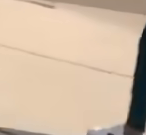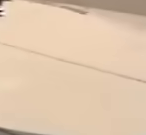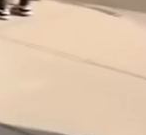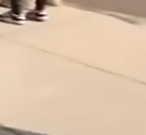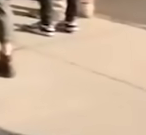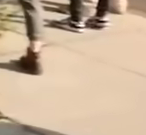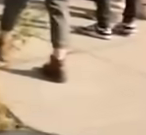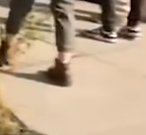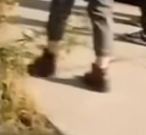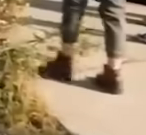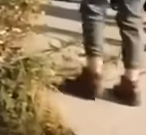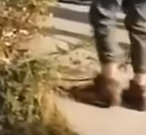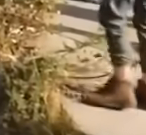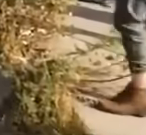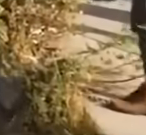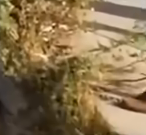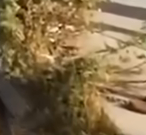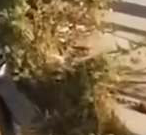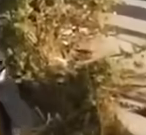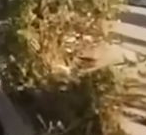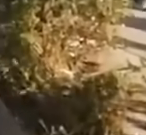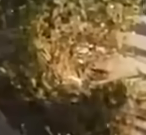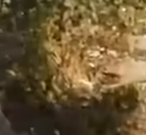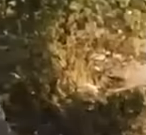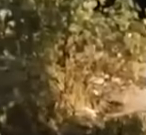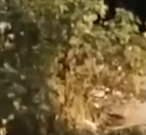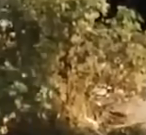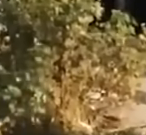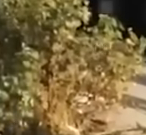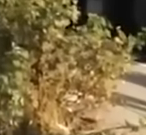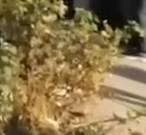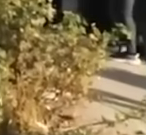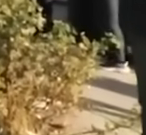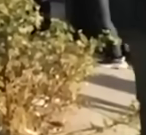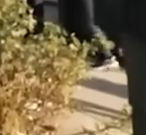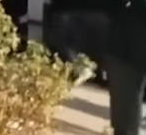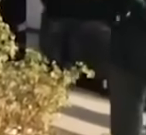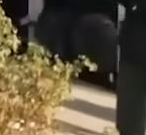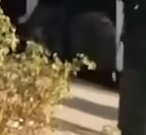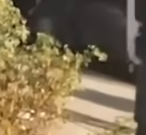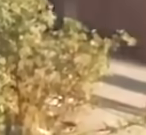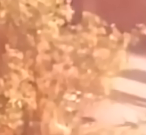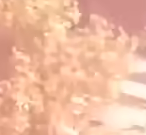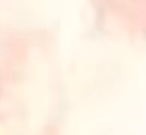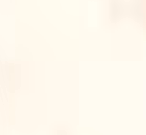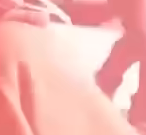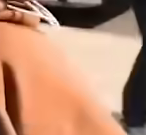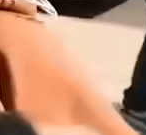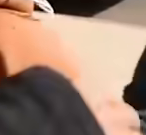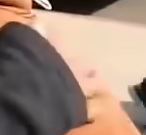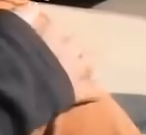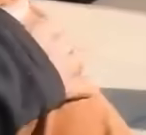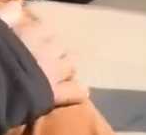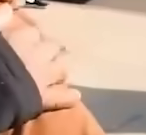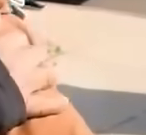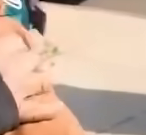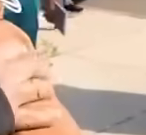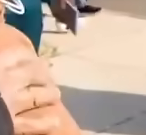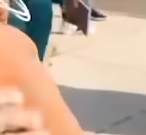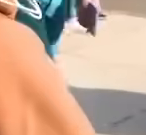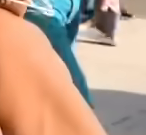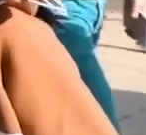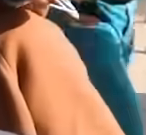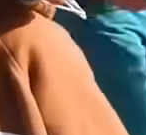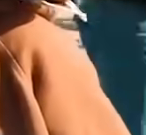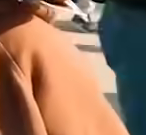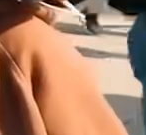vamos a contar la verdad detrás de la travesía que miles de migrantes realizan a diario, poniendo en riesgo su vida con el anhelo de llegar a